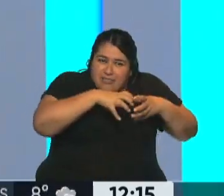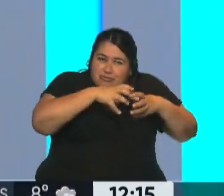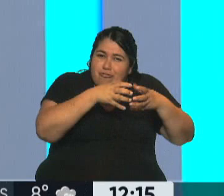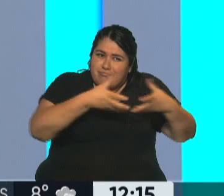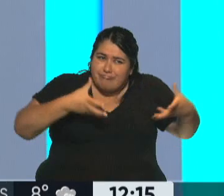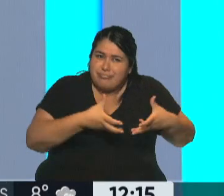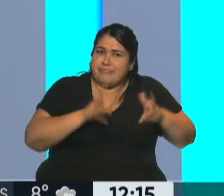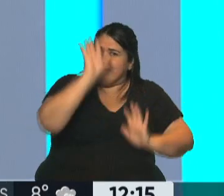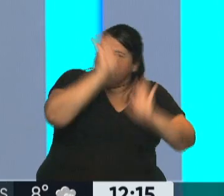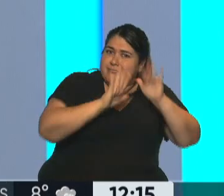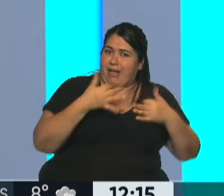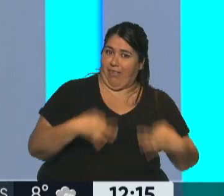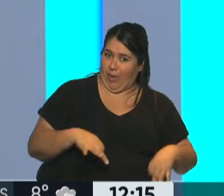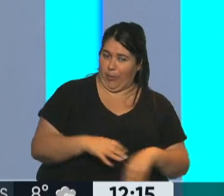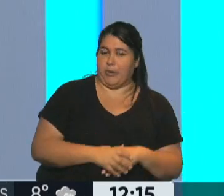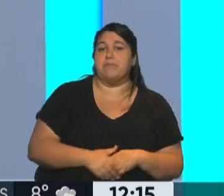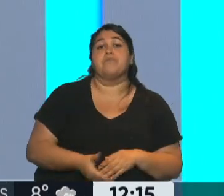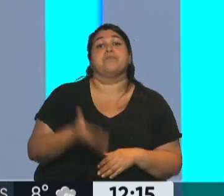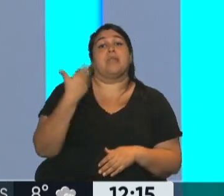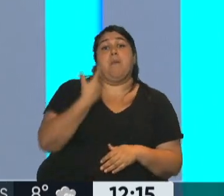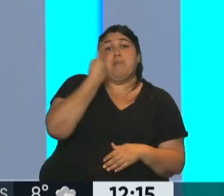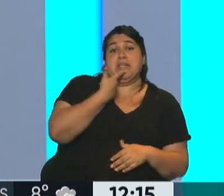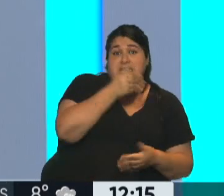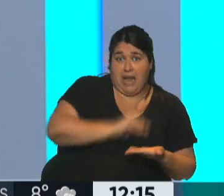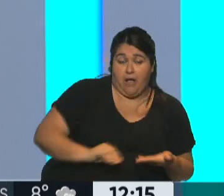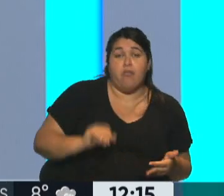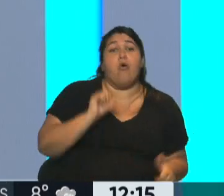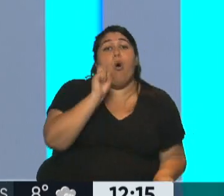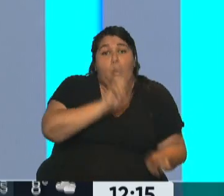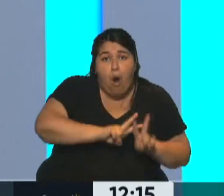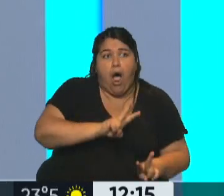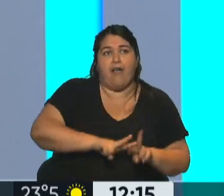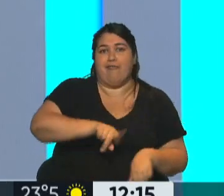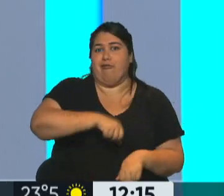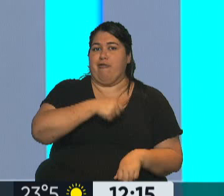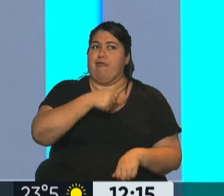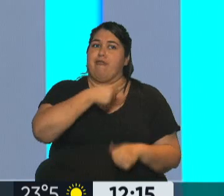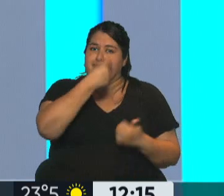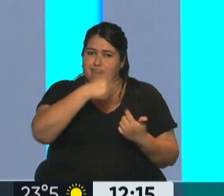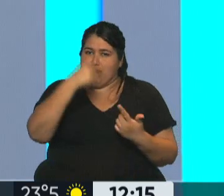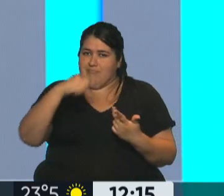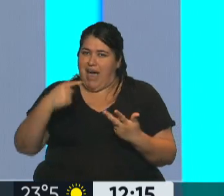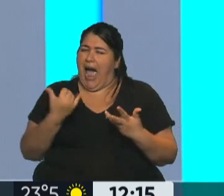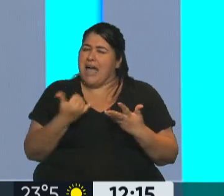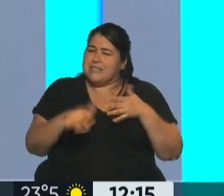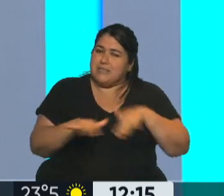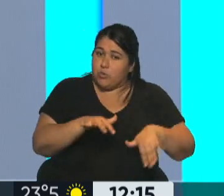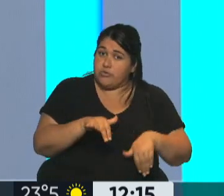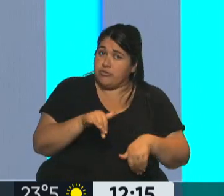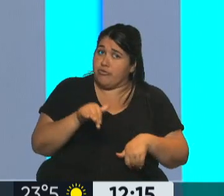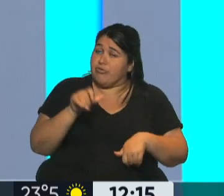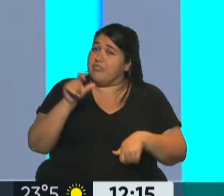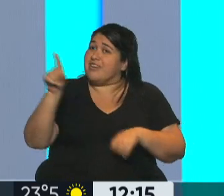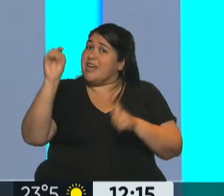primer senador o el primer candidato a senador fue Guado de Pedro, el kirchnerismo conserva un peso en el Senado. Entonces la pregunta y el dilema va a ser si Milei va a respetar